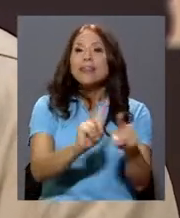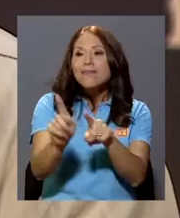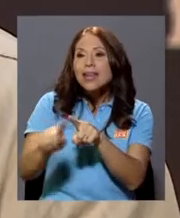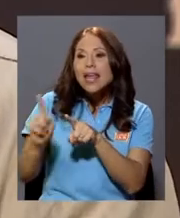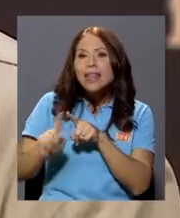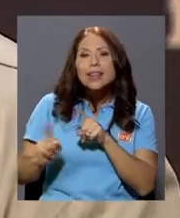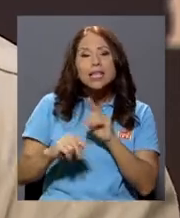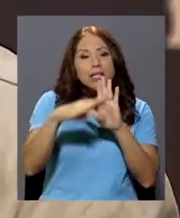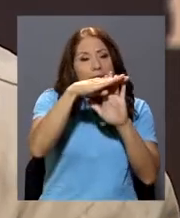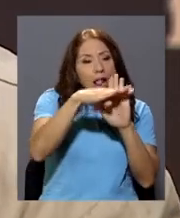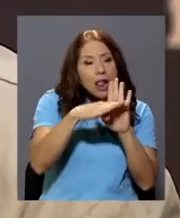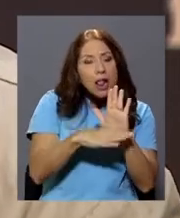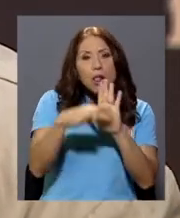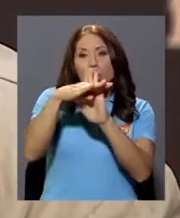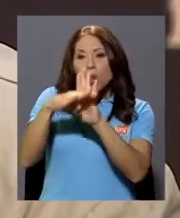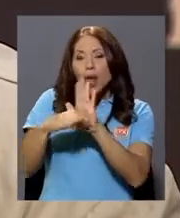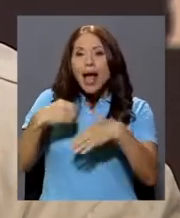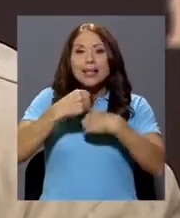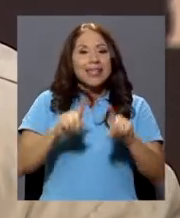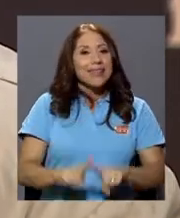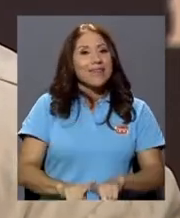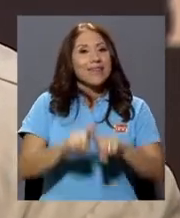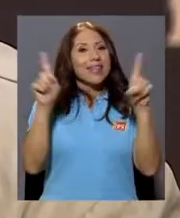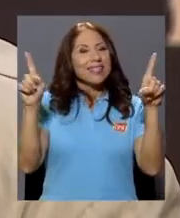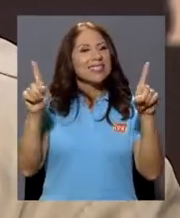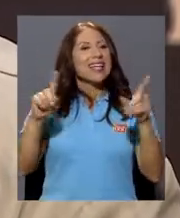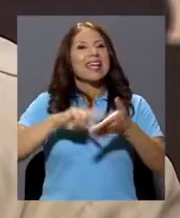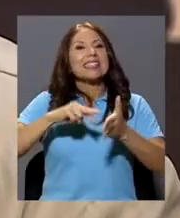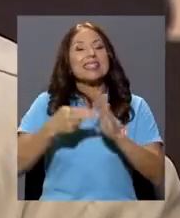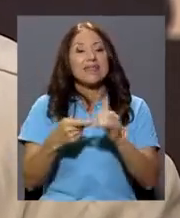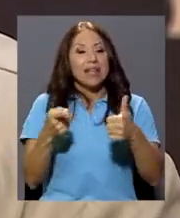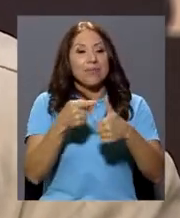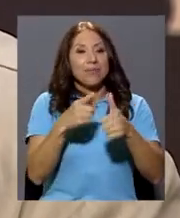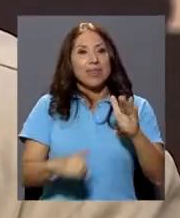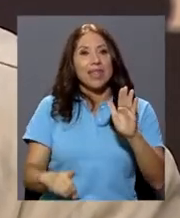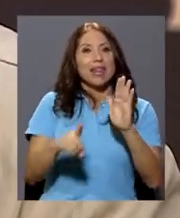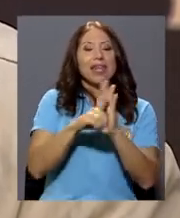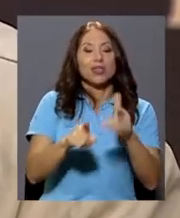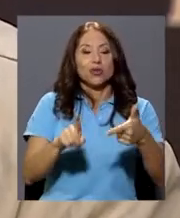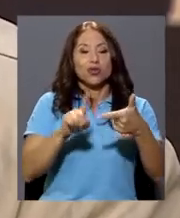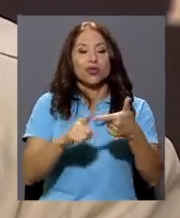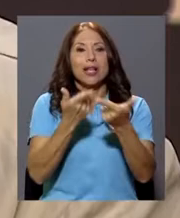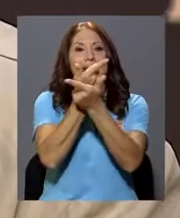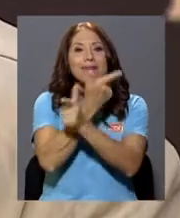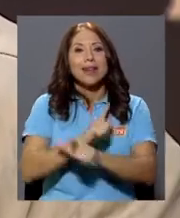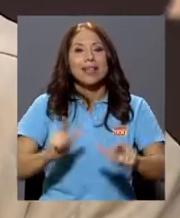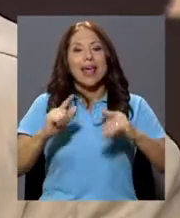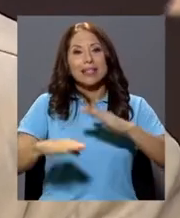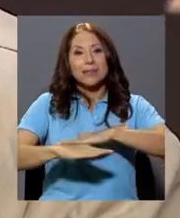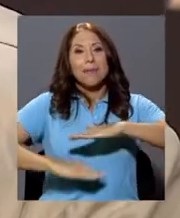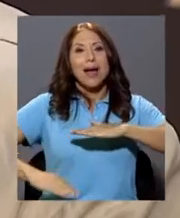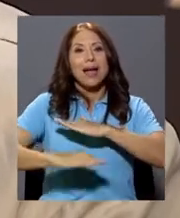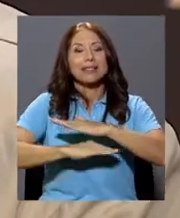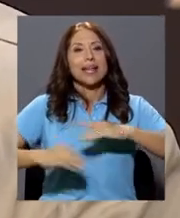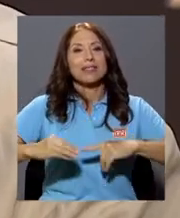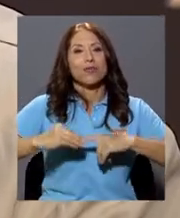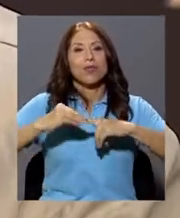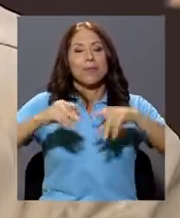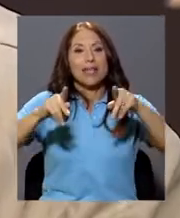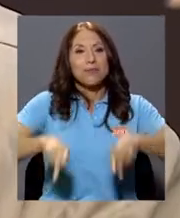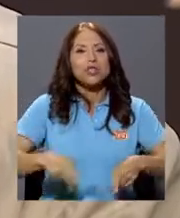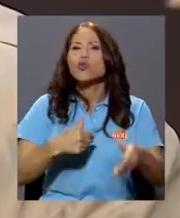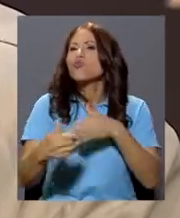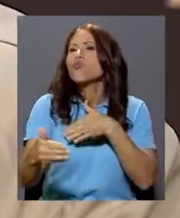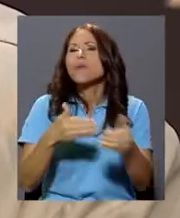ordenamientos jurídicos distinguen entre lo que son derechos y libertades básicas fundamentales de las personas, independientemente de donde